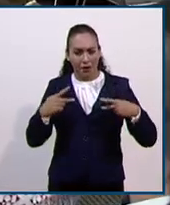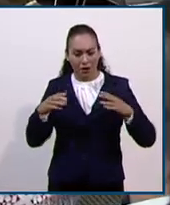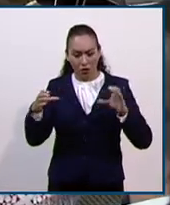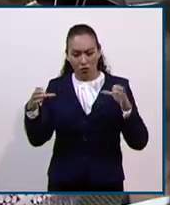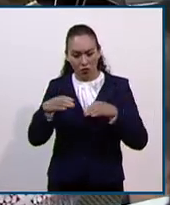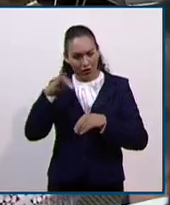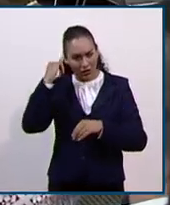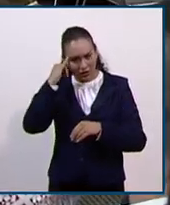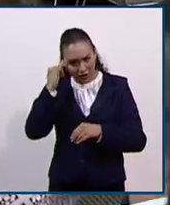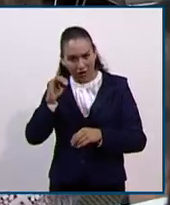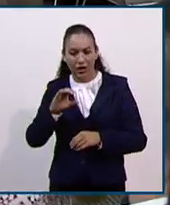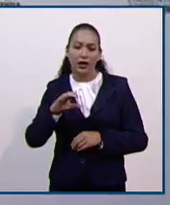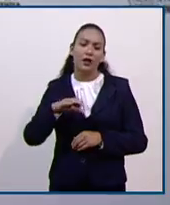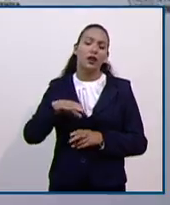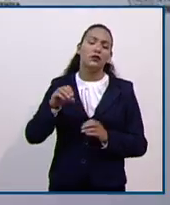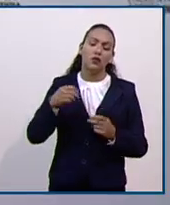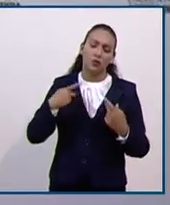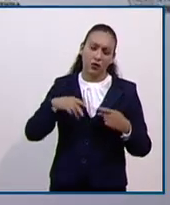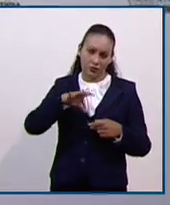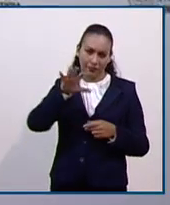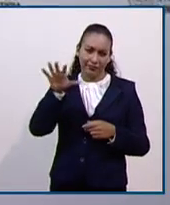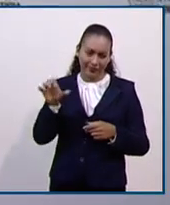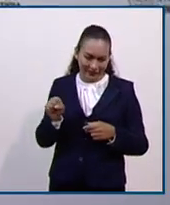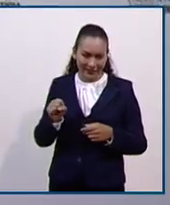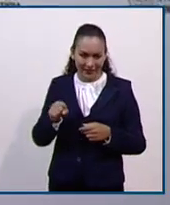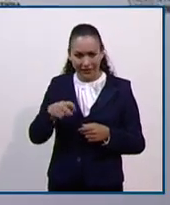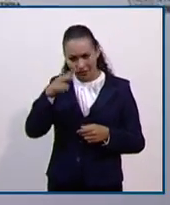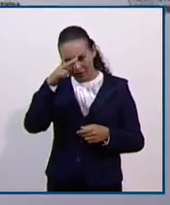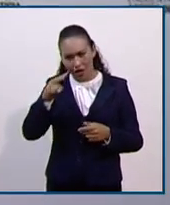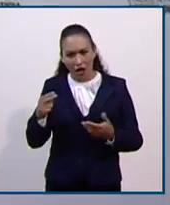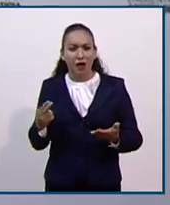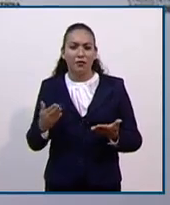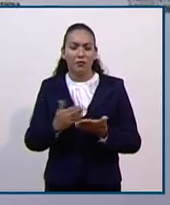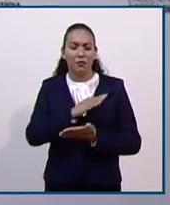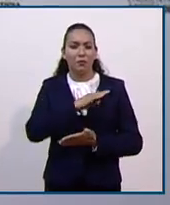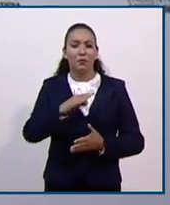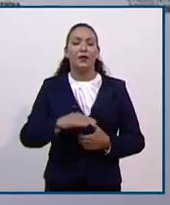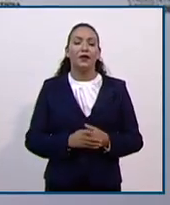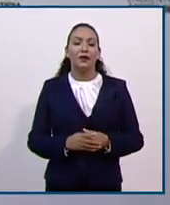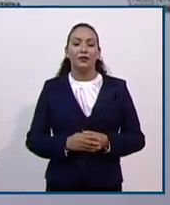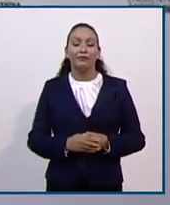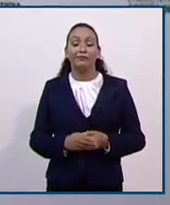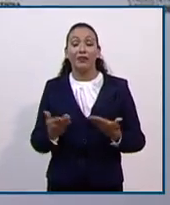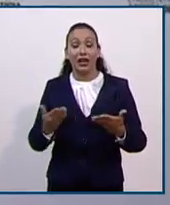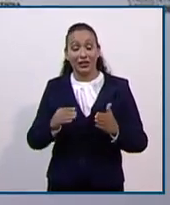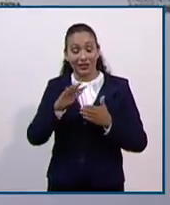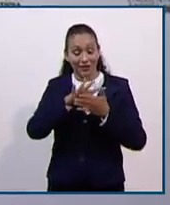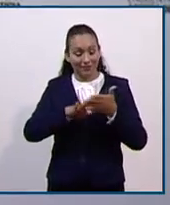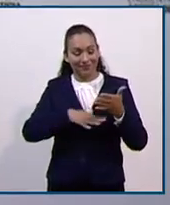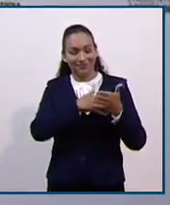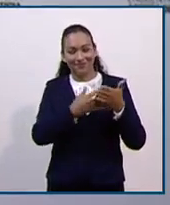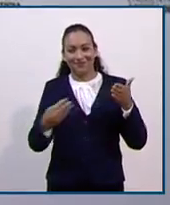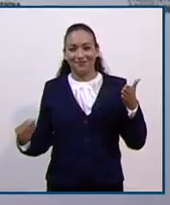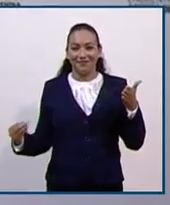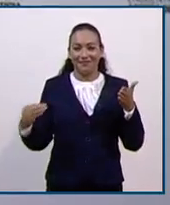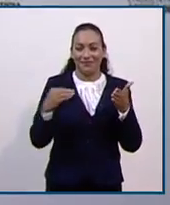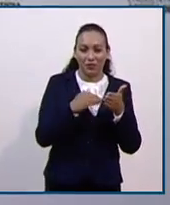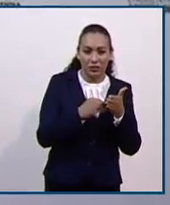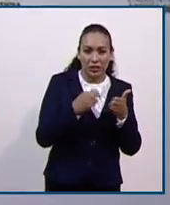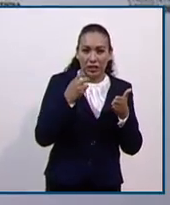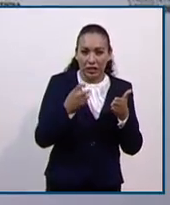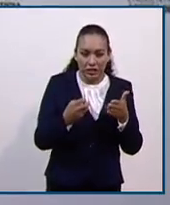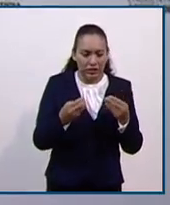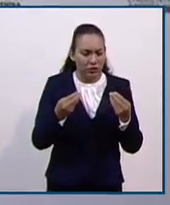indígenas y afrodescendientes. Creemos firmemente que es viable construir una agenda integral, una